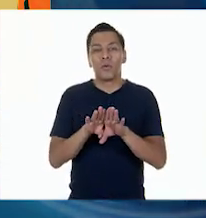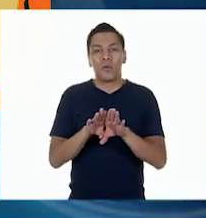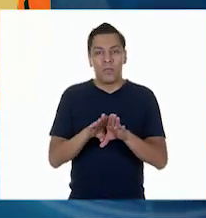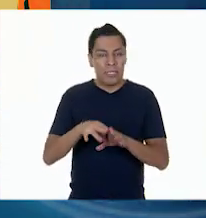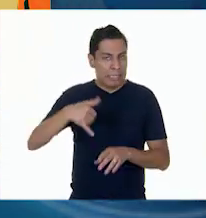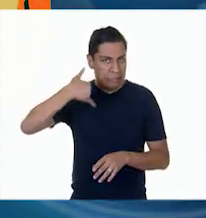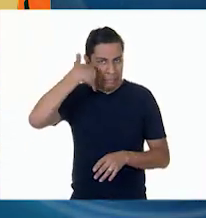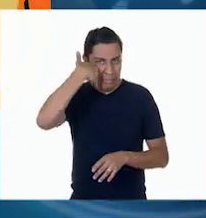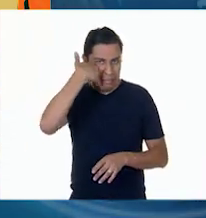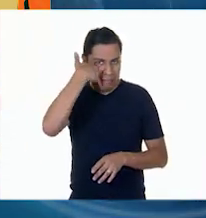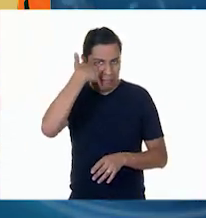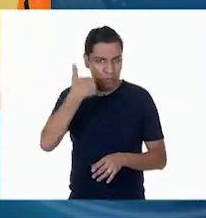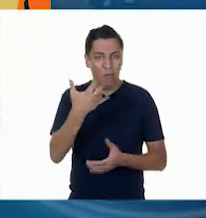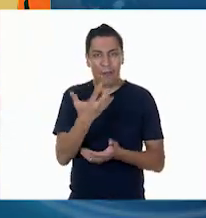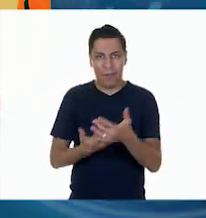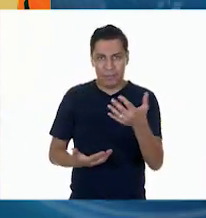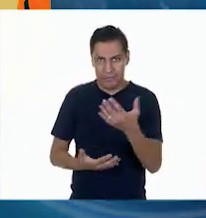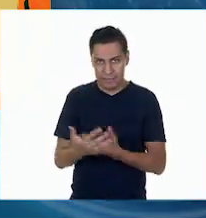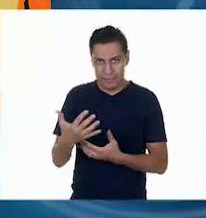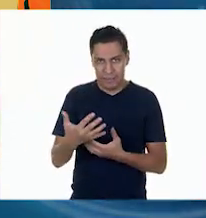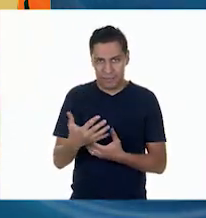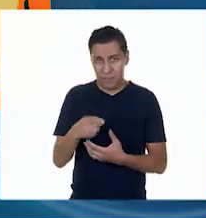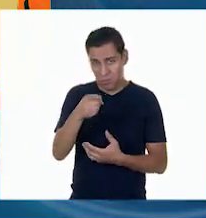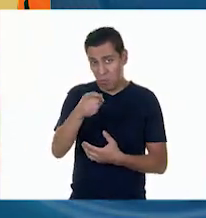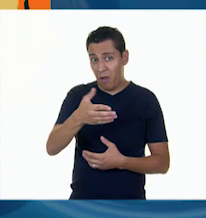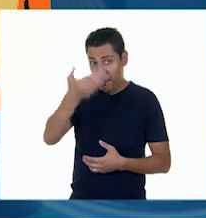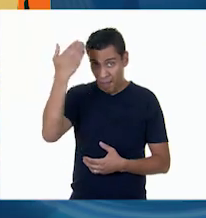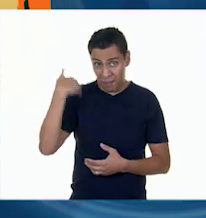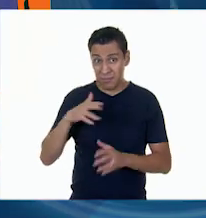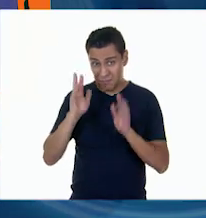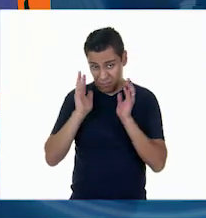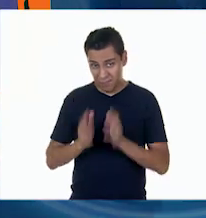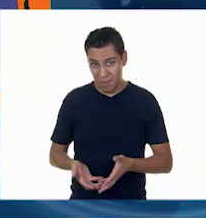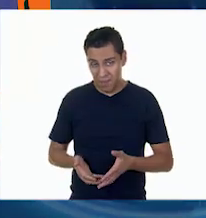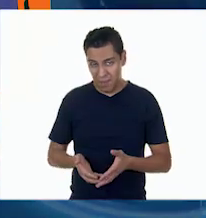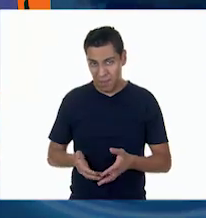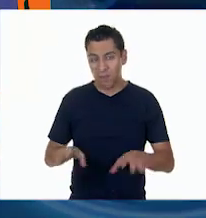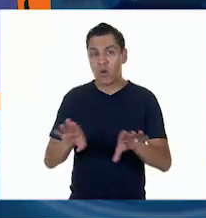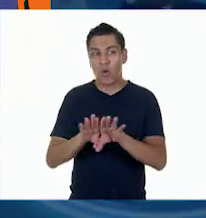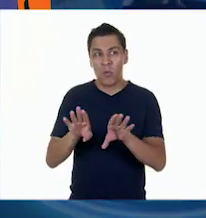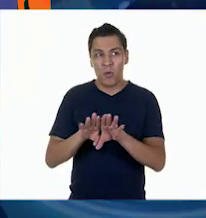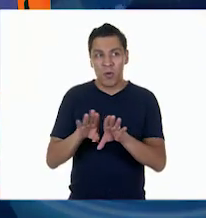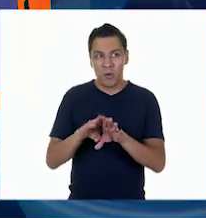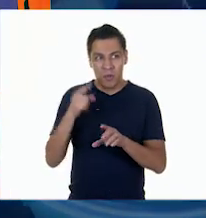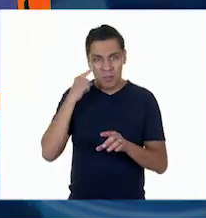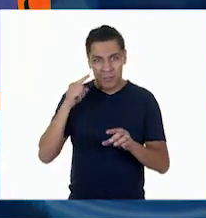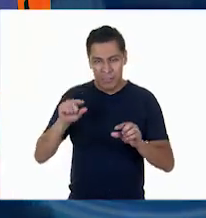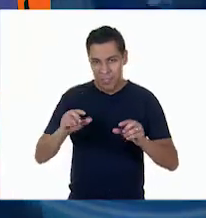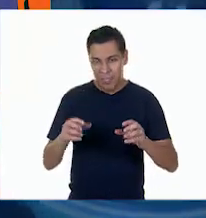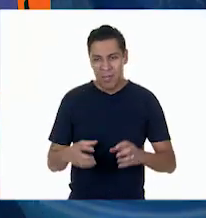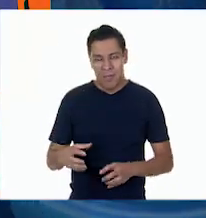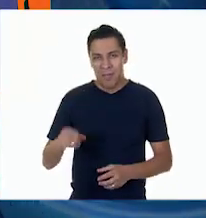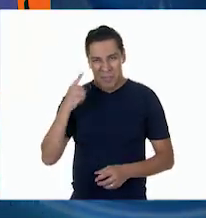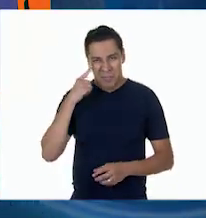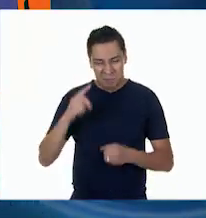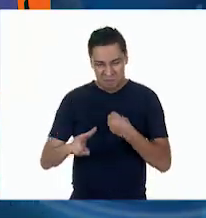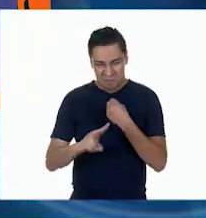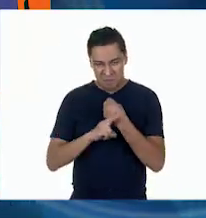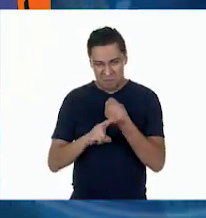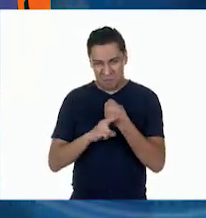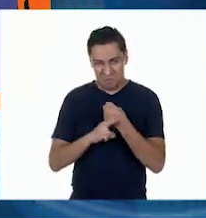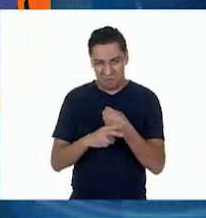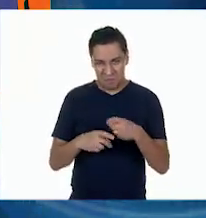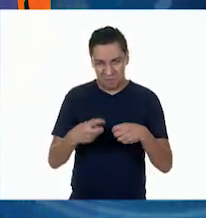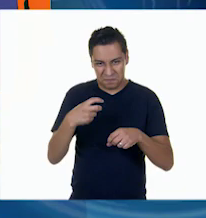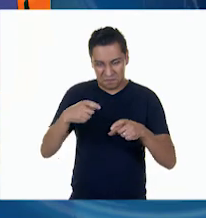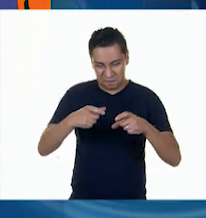un teléfono. Alguna vez, tal vez lo han hecho. Este teléfono lo pueden hacer con dos latas y ponen un cable en